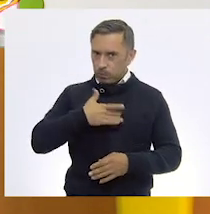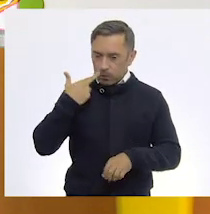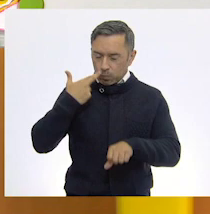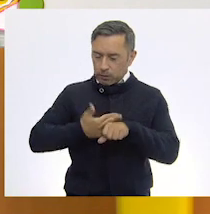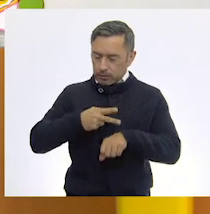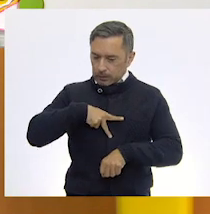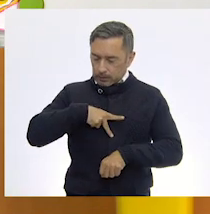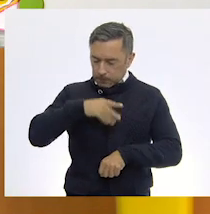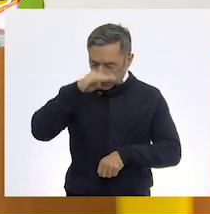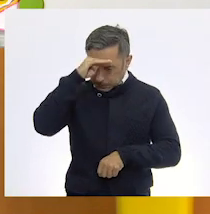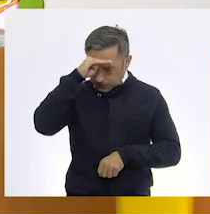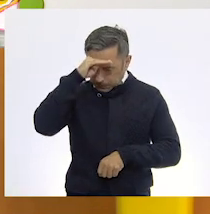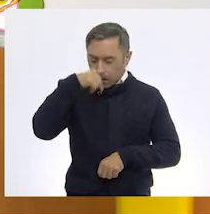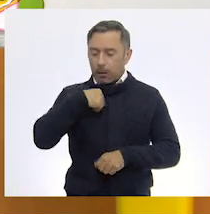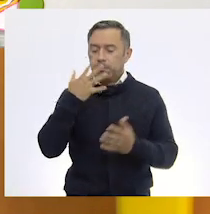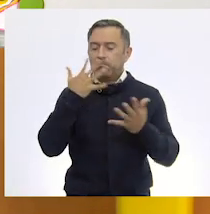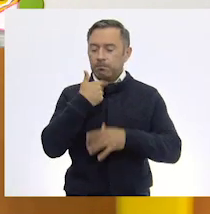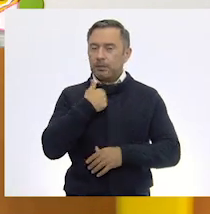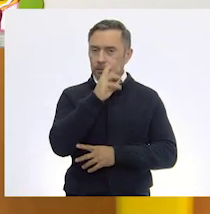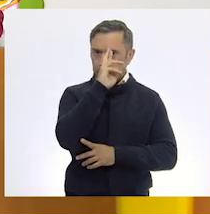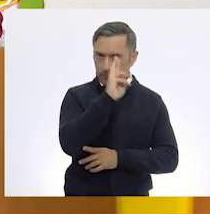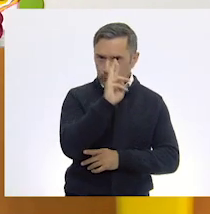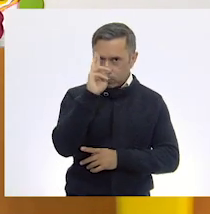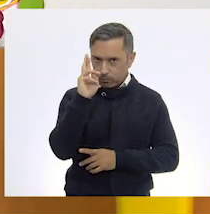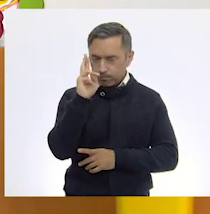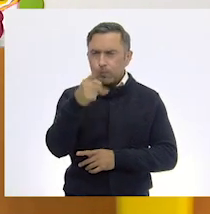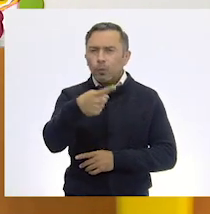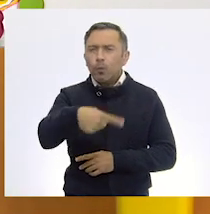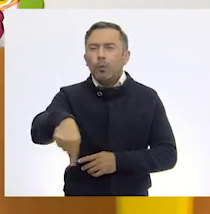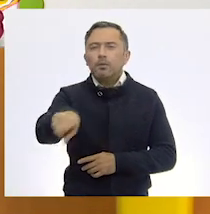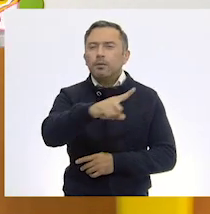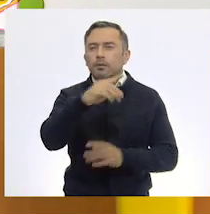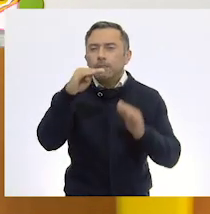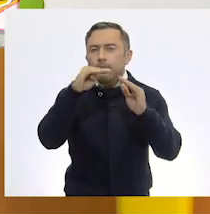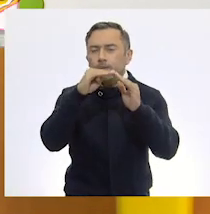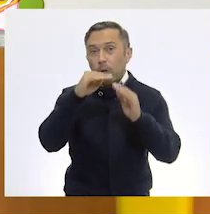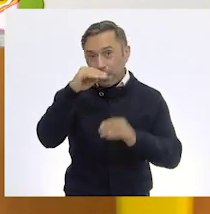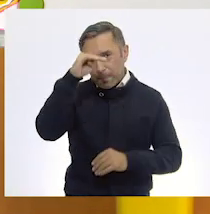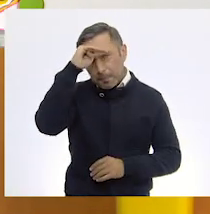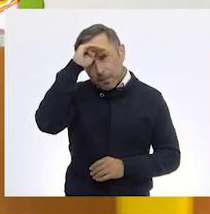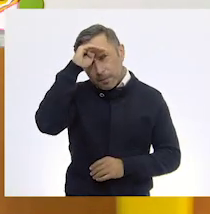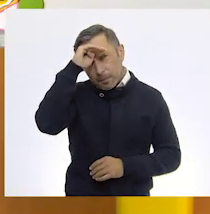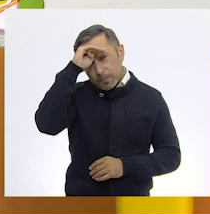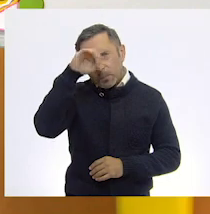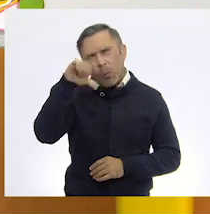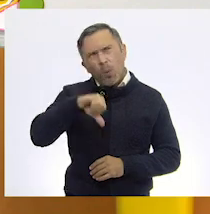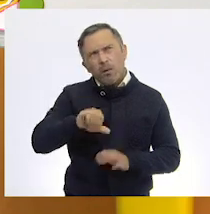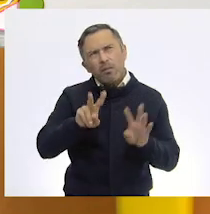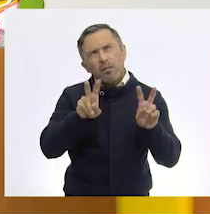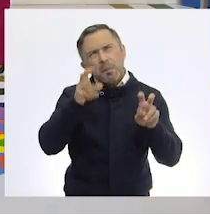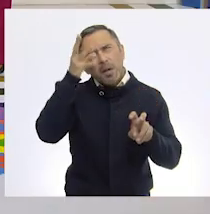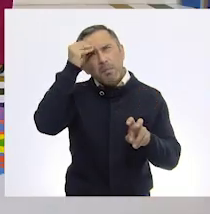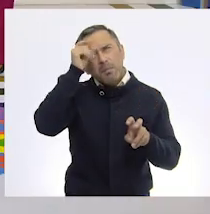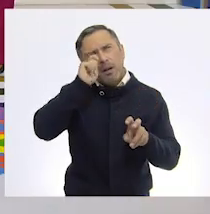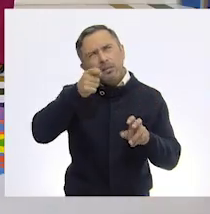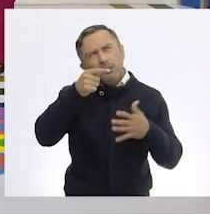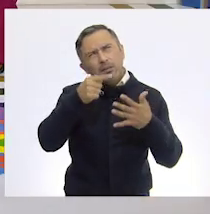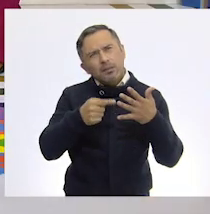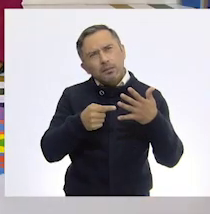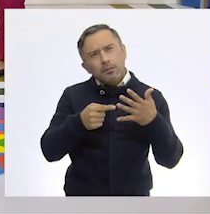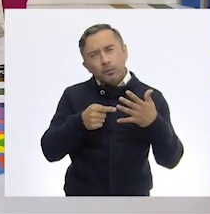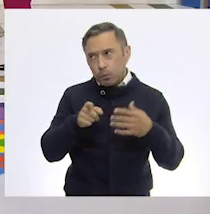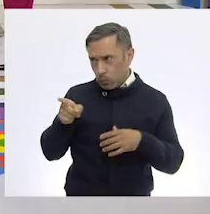niños, reflexionen sobre qué aprendimos el día de hoy. Algo te gustaría hacer, ¿verdad, Alexia? Ay, maestra, sí.